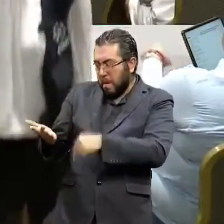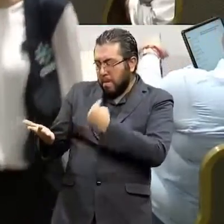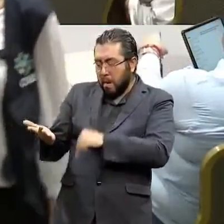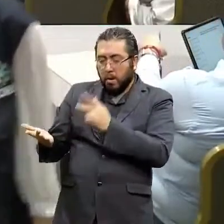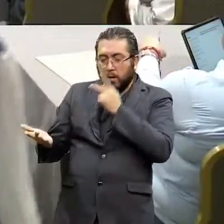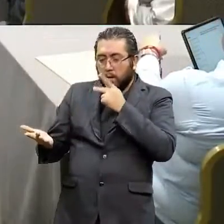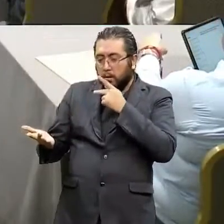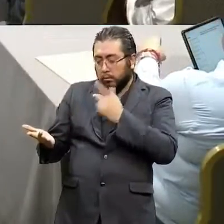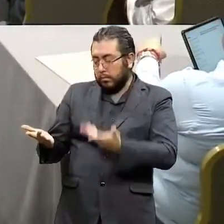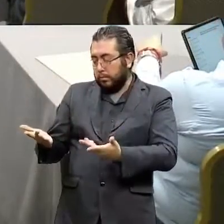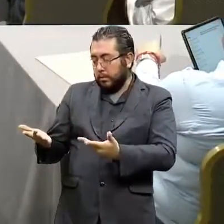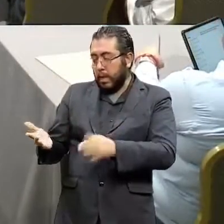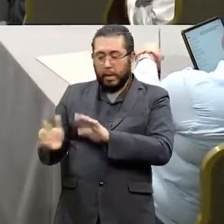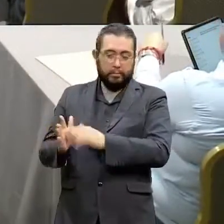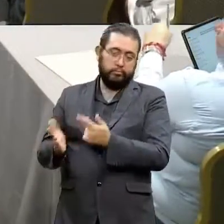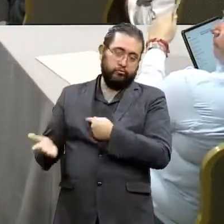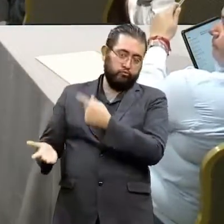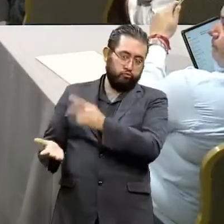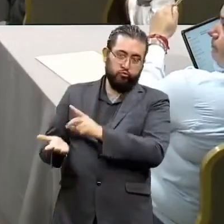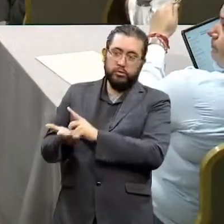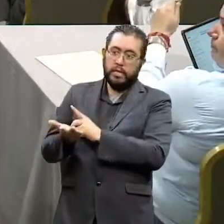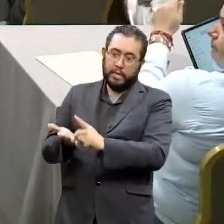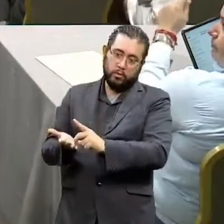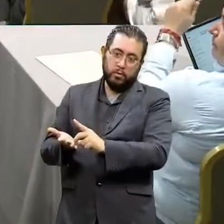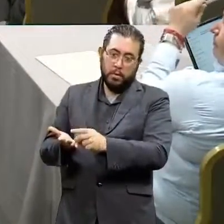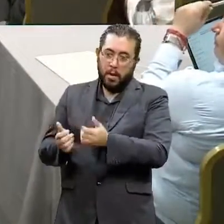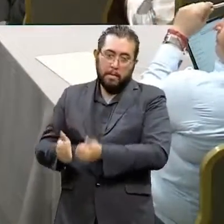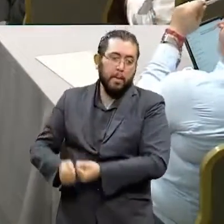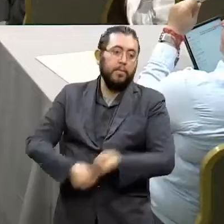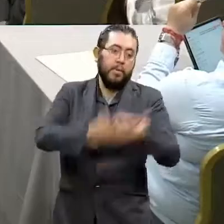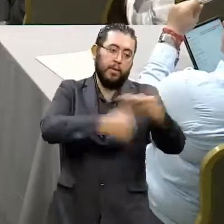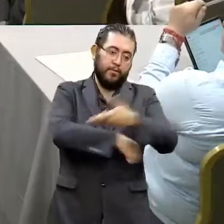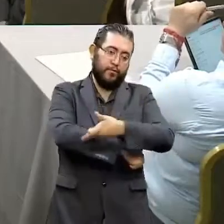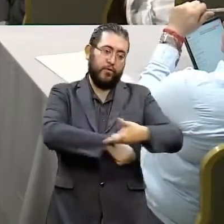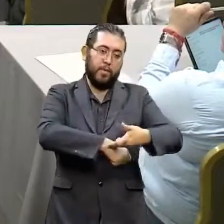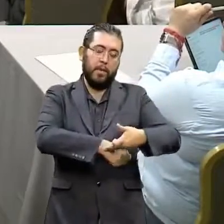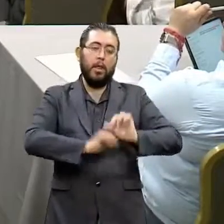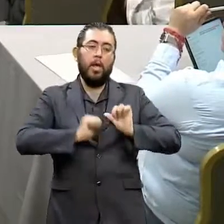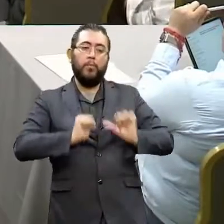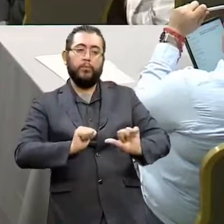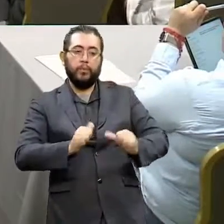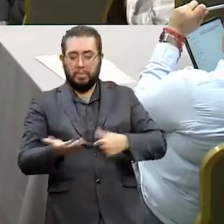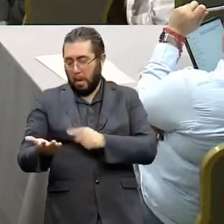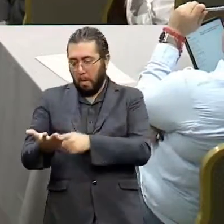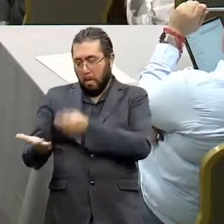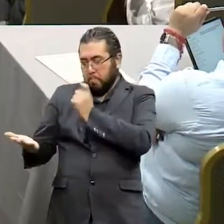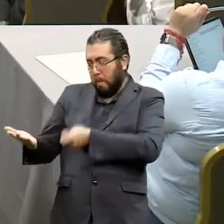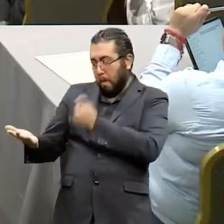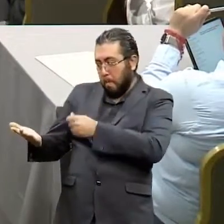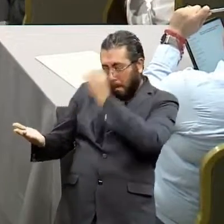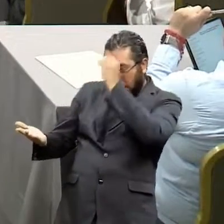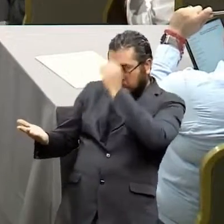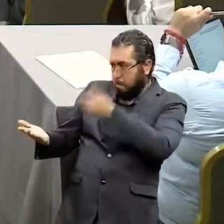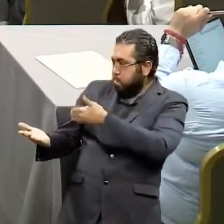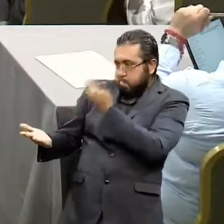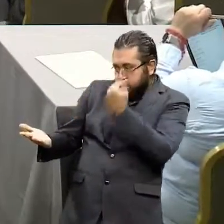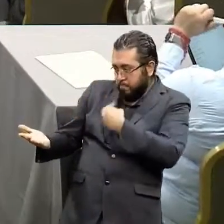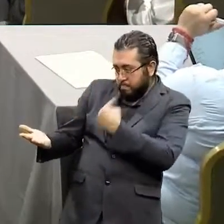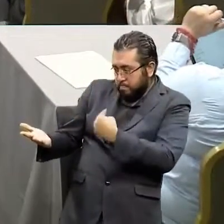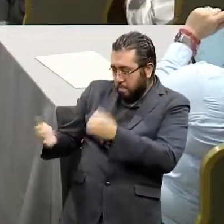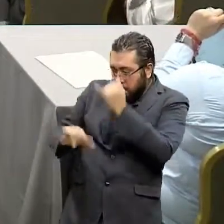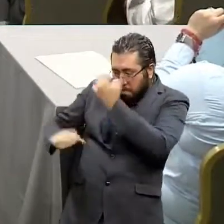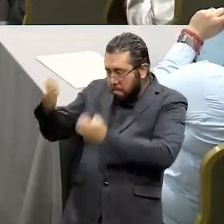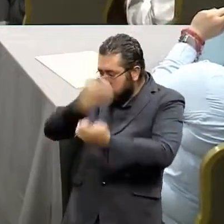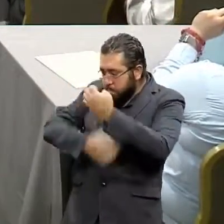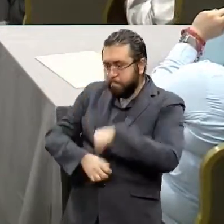privamos del derecho a regresar en condiciones dignas con sus seres queridos Y para ello estamos tomando